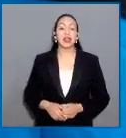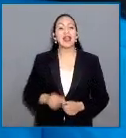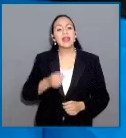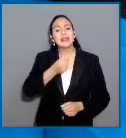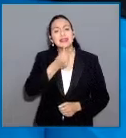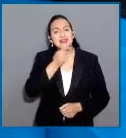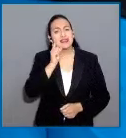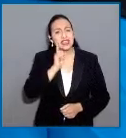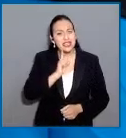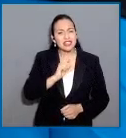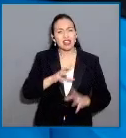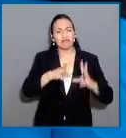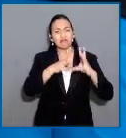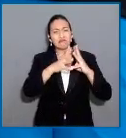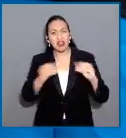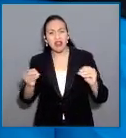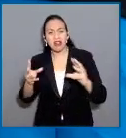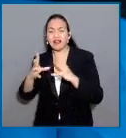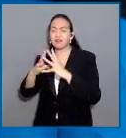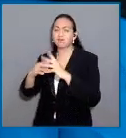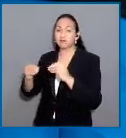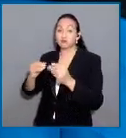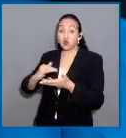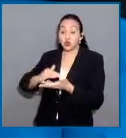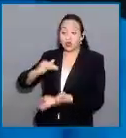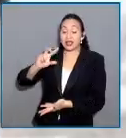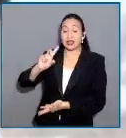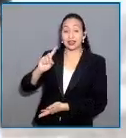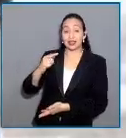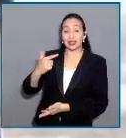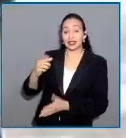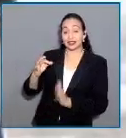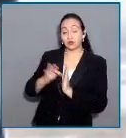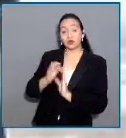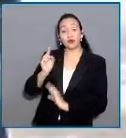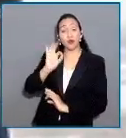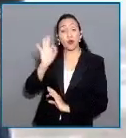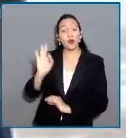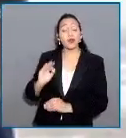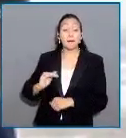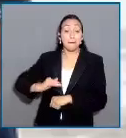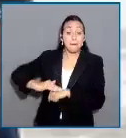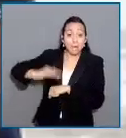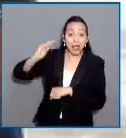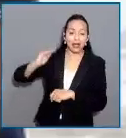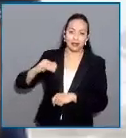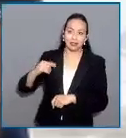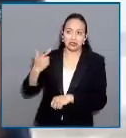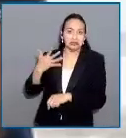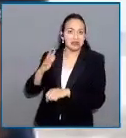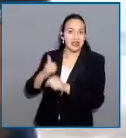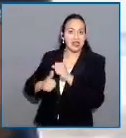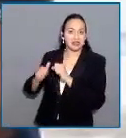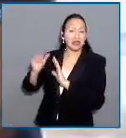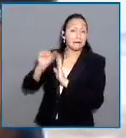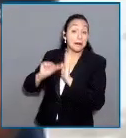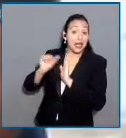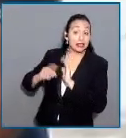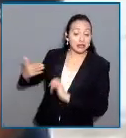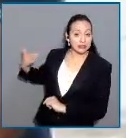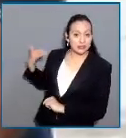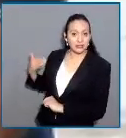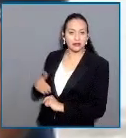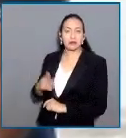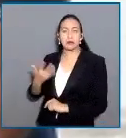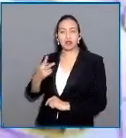adolescentes en México incrementó 37.1% en los últimos 10 meses de 2024 respecto al mismo periodo